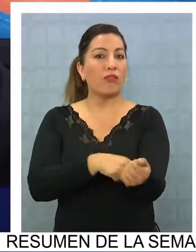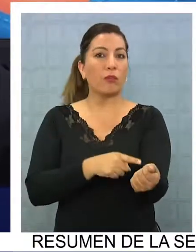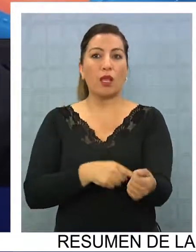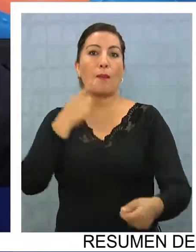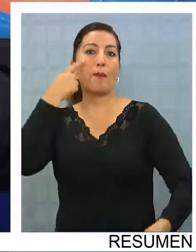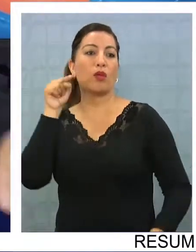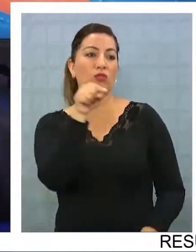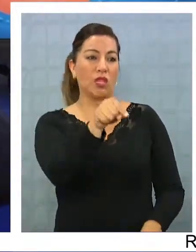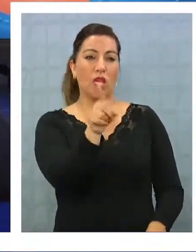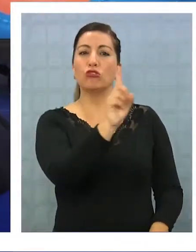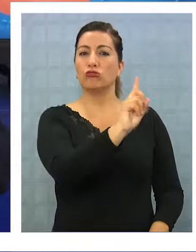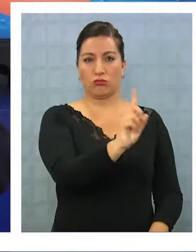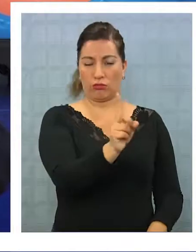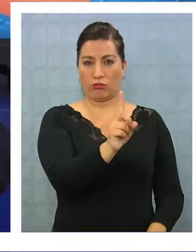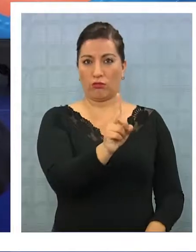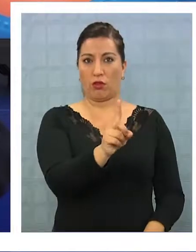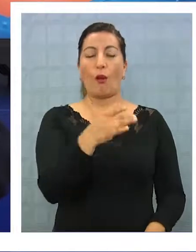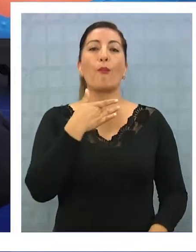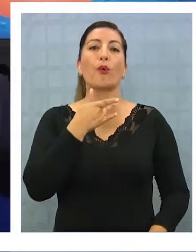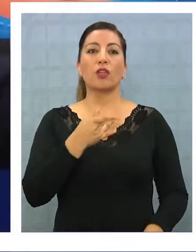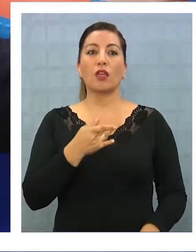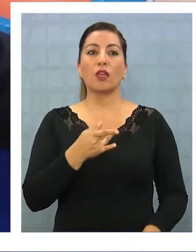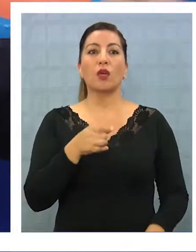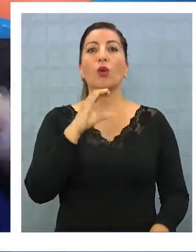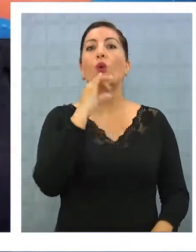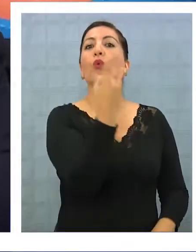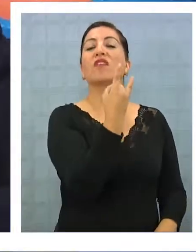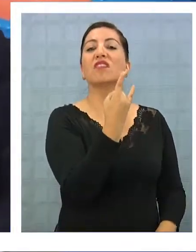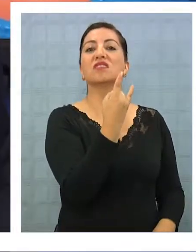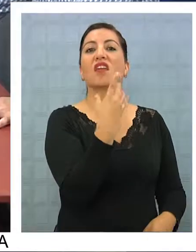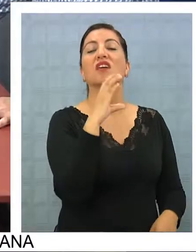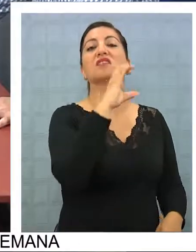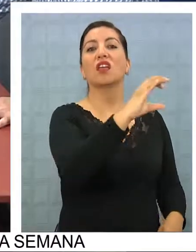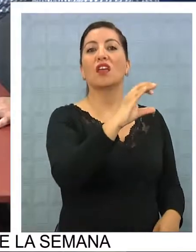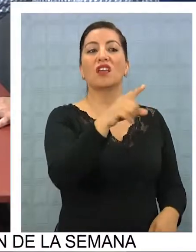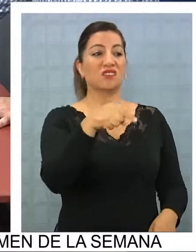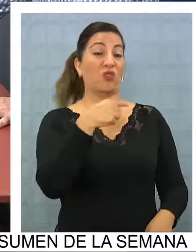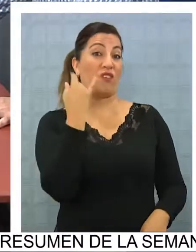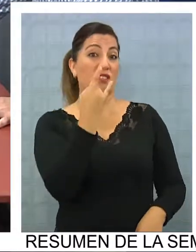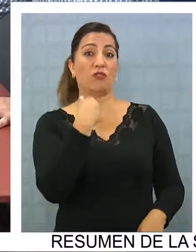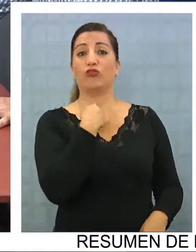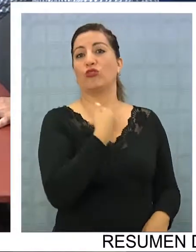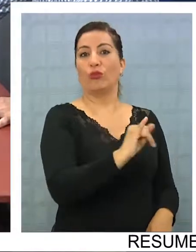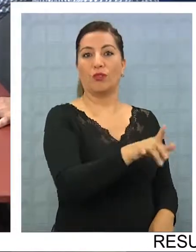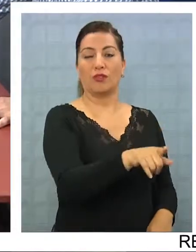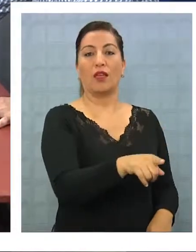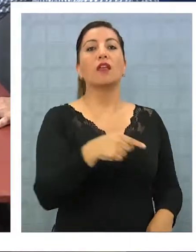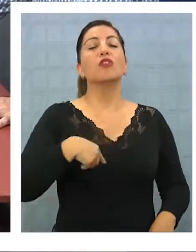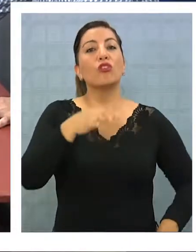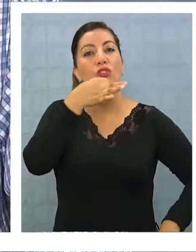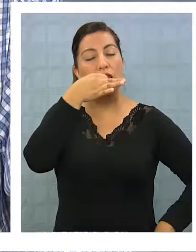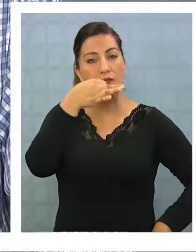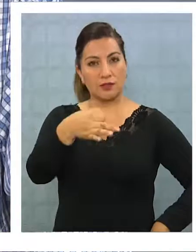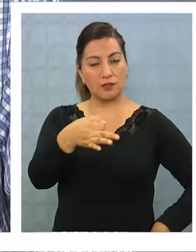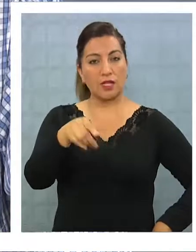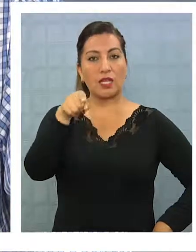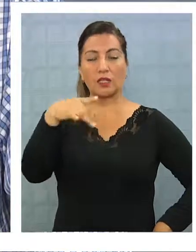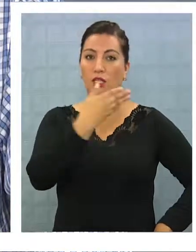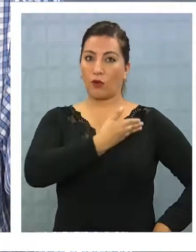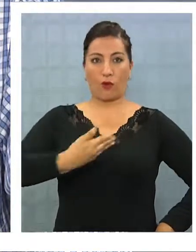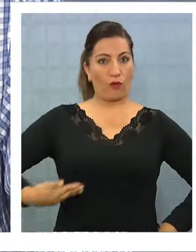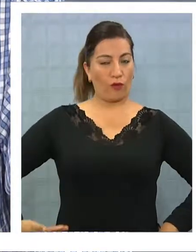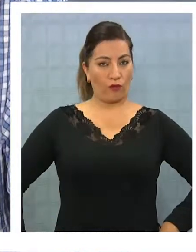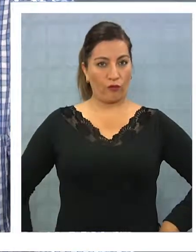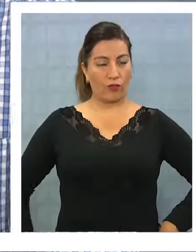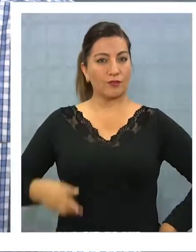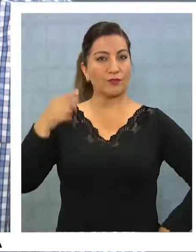sin embargo yo no le doy porque usted va a la universidad C y esa universidad yo no la quiero. Lo que tiene que decir, poner el gobierno